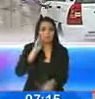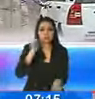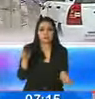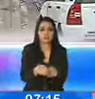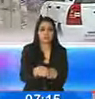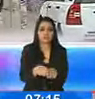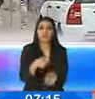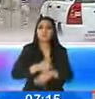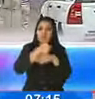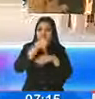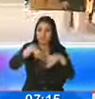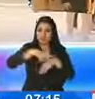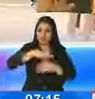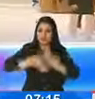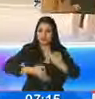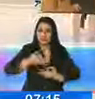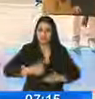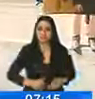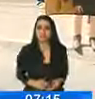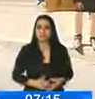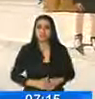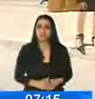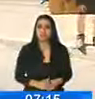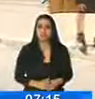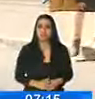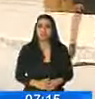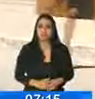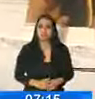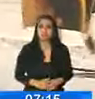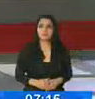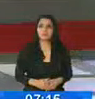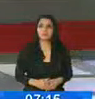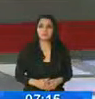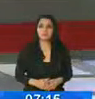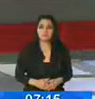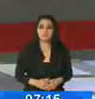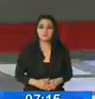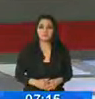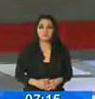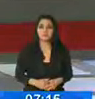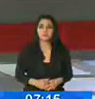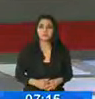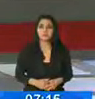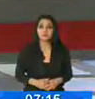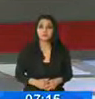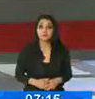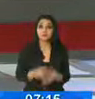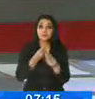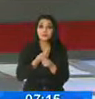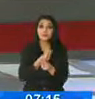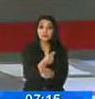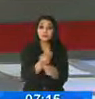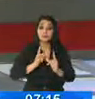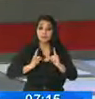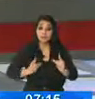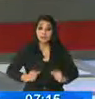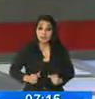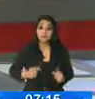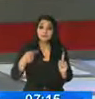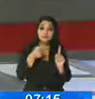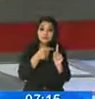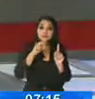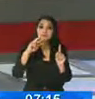de la Corte Nacional, informó Patricia Aldaz. Es que según el parte o el informe médico, el vicepresidente de la